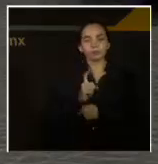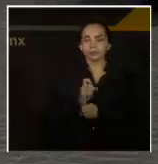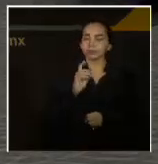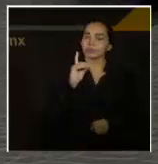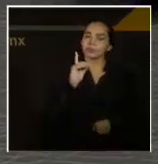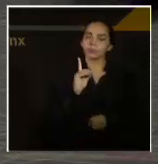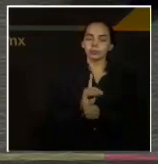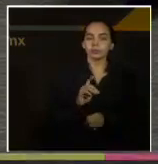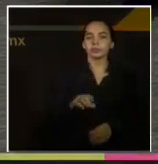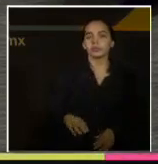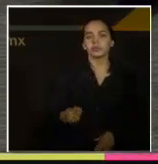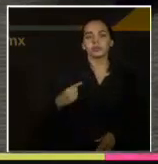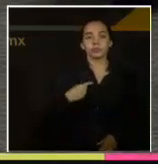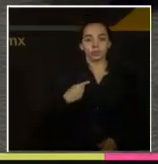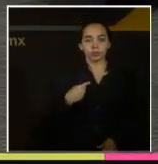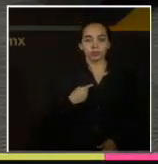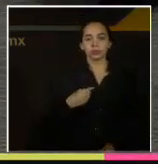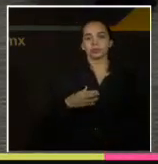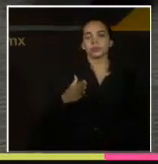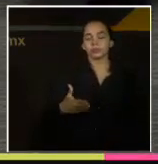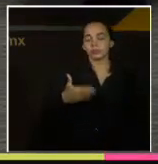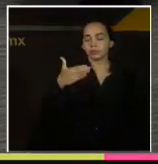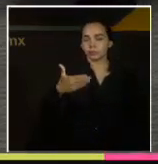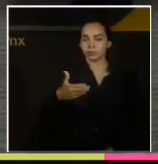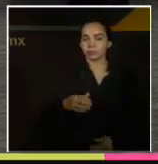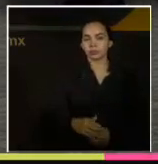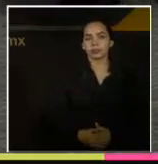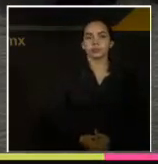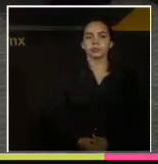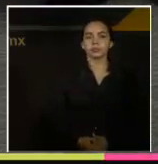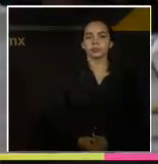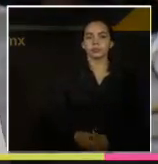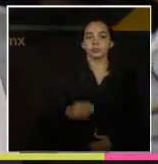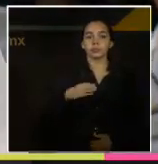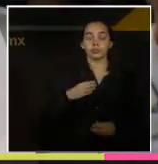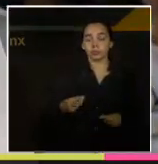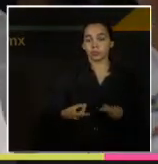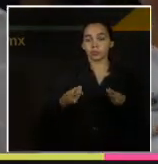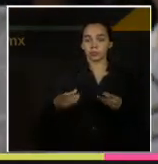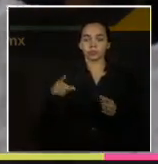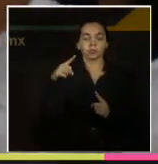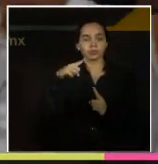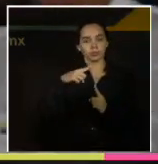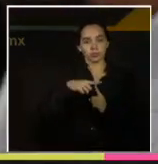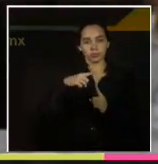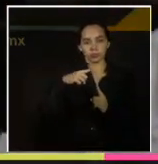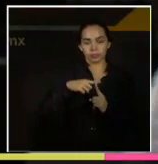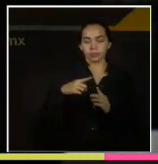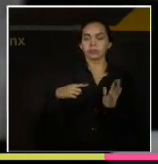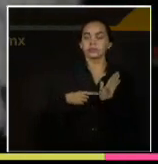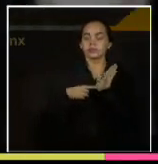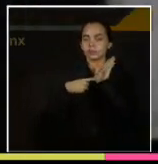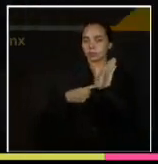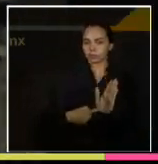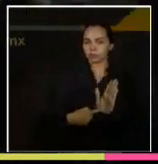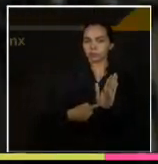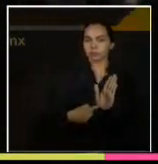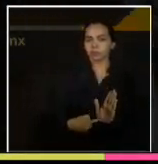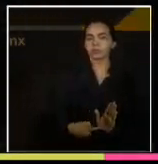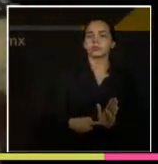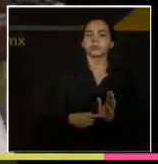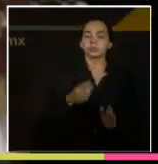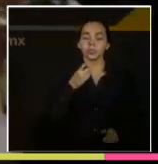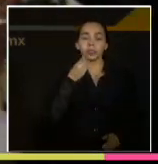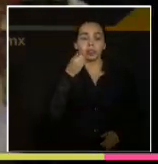mi campaña de ser propositivo. Me he dado a la tarea de presentar propuestas